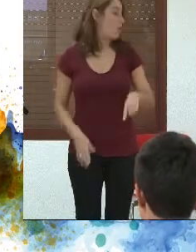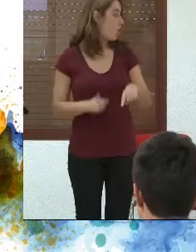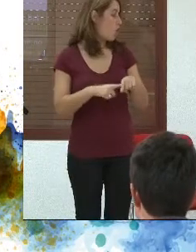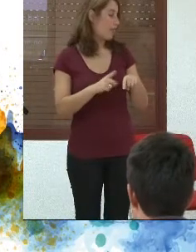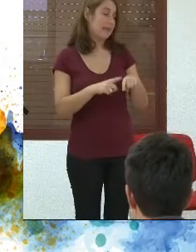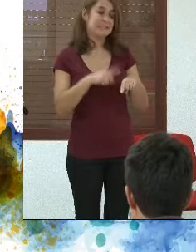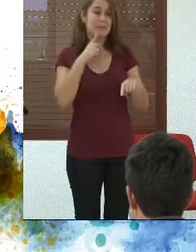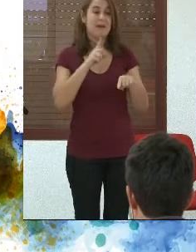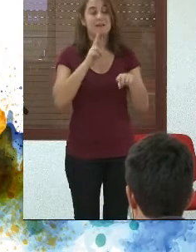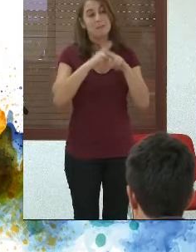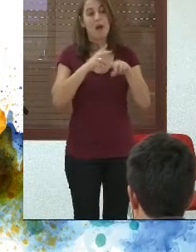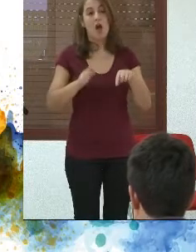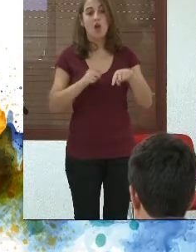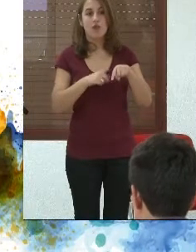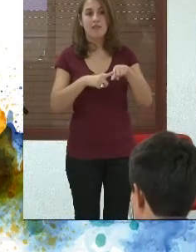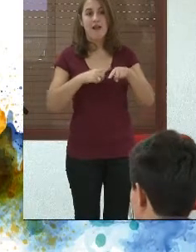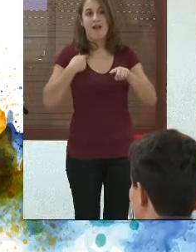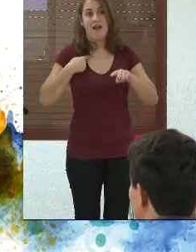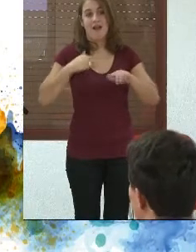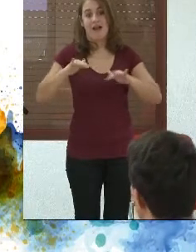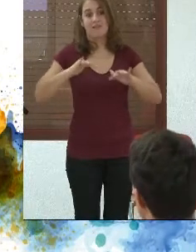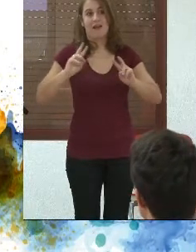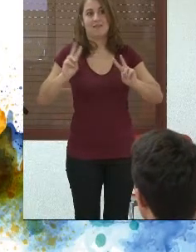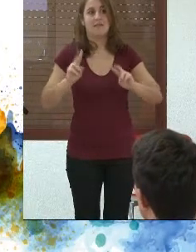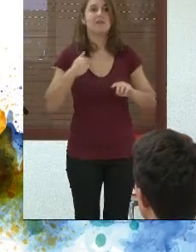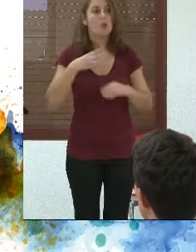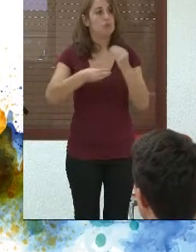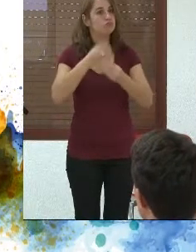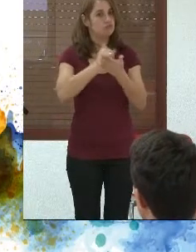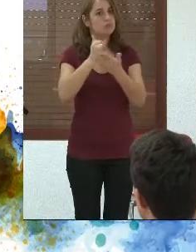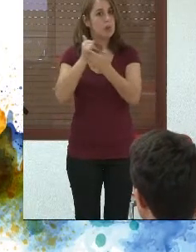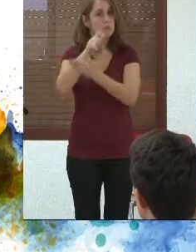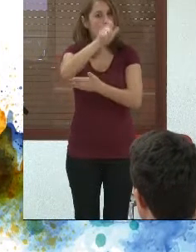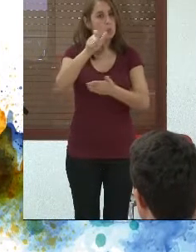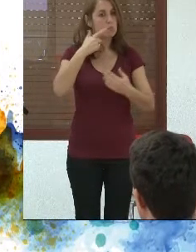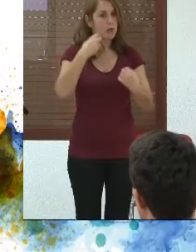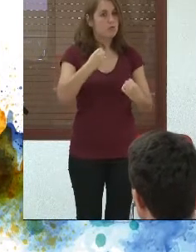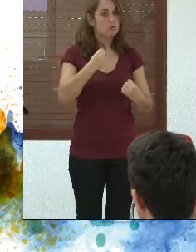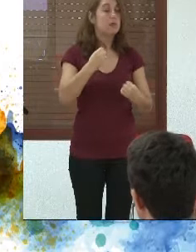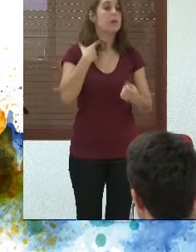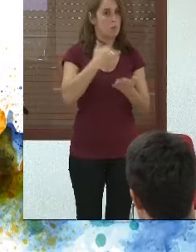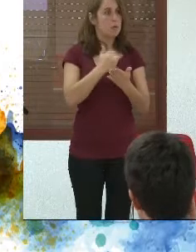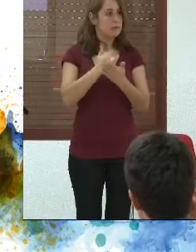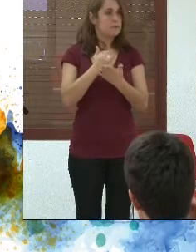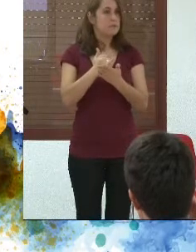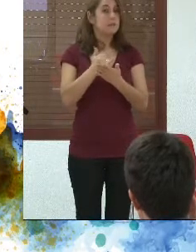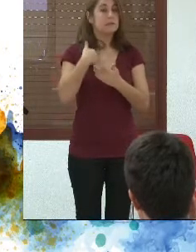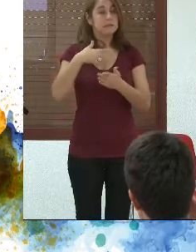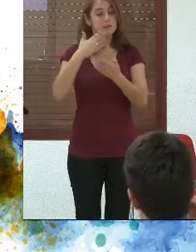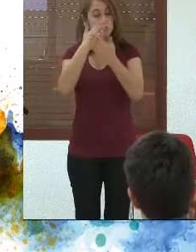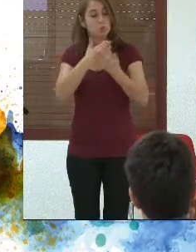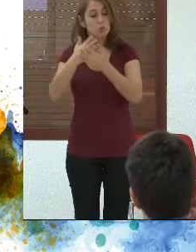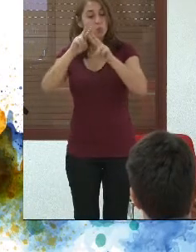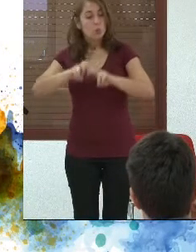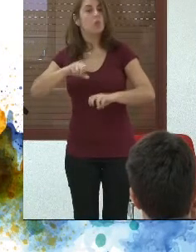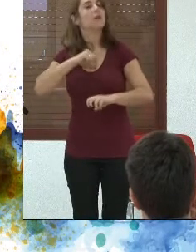activa. La hemos probado con usuarios sanos, usamos pruebas funcionales. Tenemos un estudio clínico